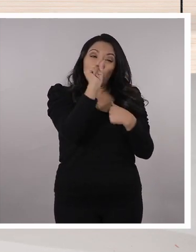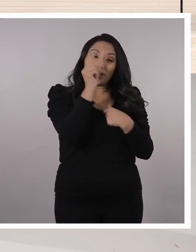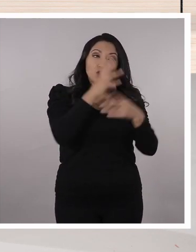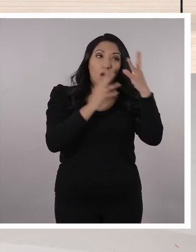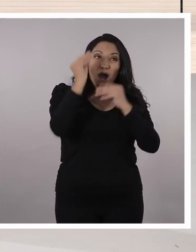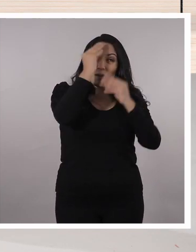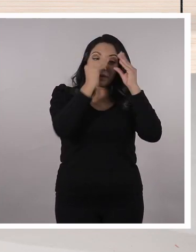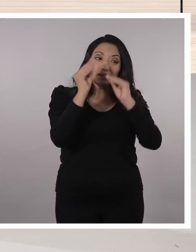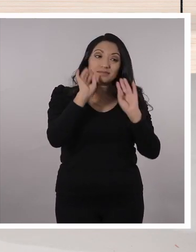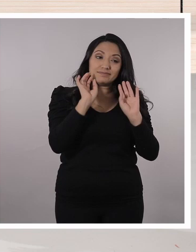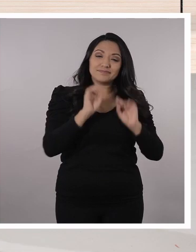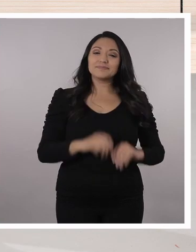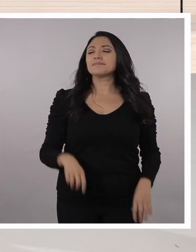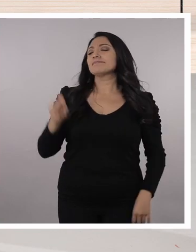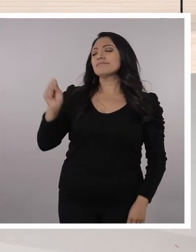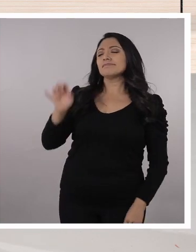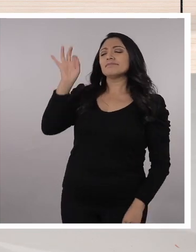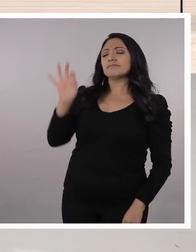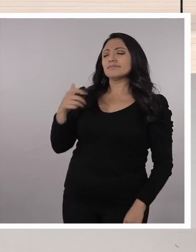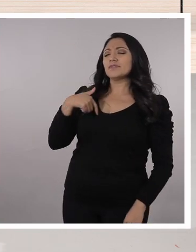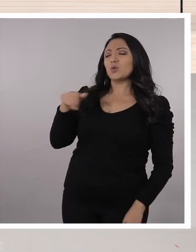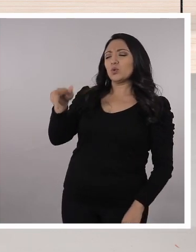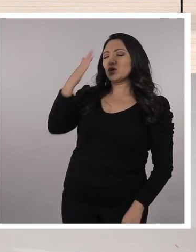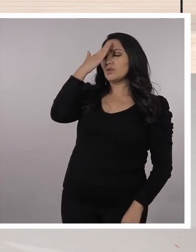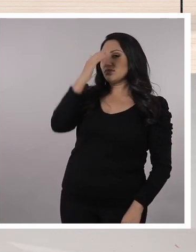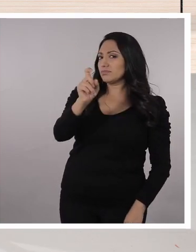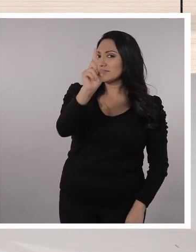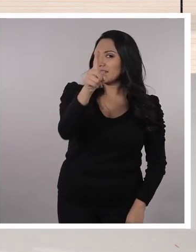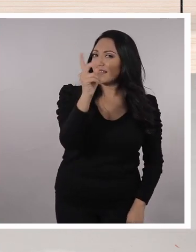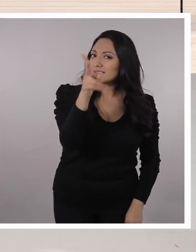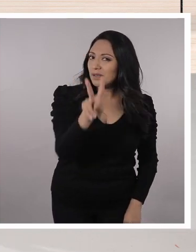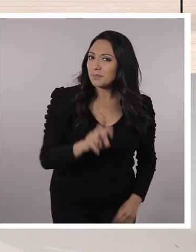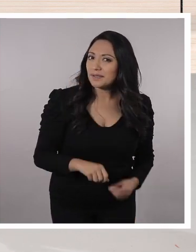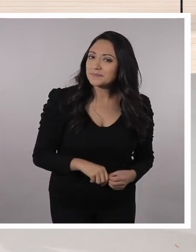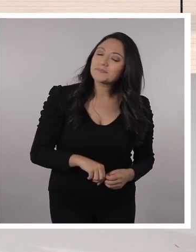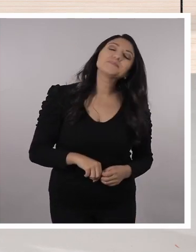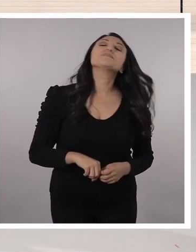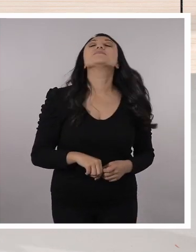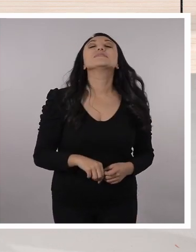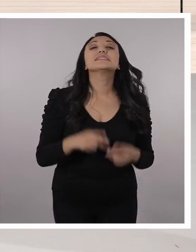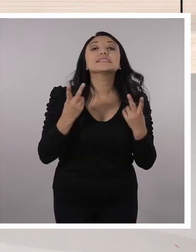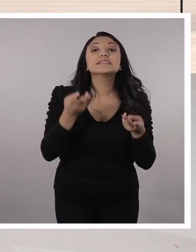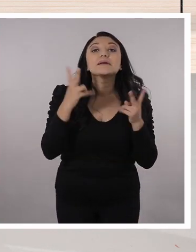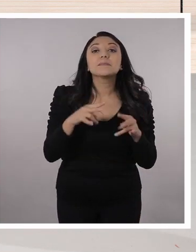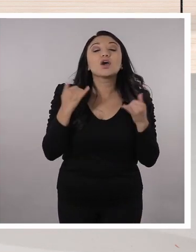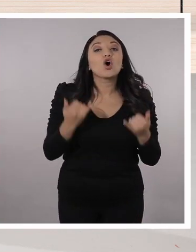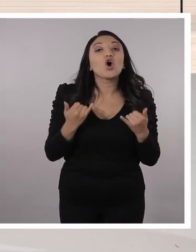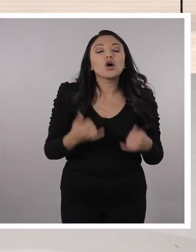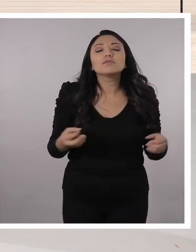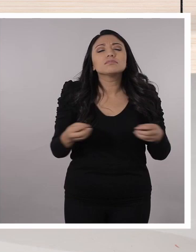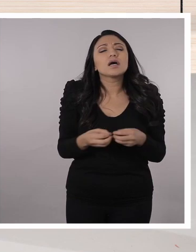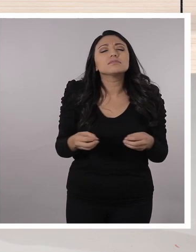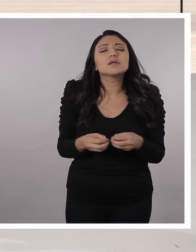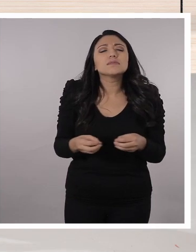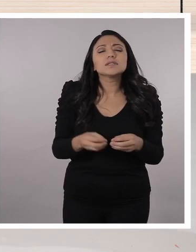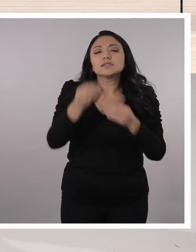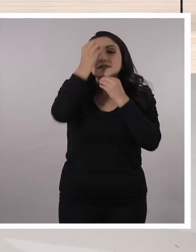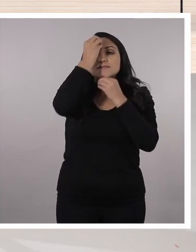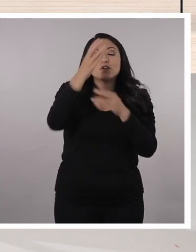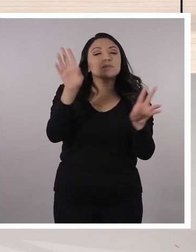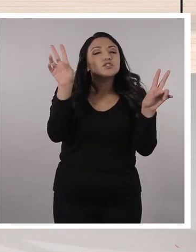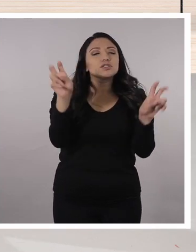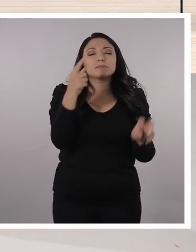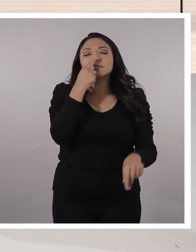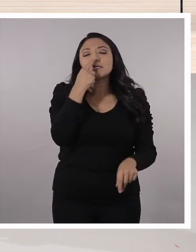aprendiendo un poquito y soltando por ahí. Estoy seguro que lo vamos a conseguir, ustedes también en casa. Pero además, Nelly, la clase de hoy tiene mucha información. También vamos a